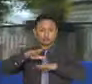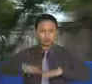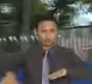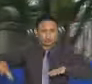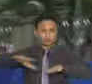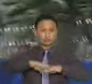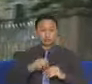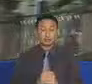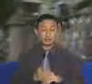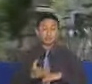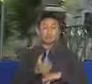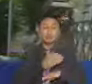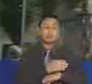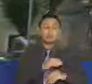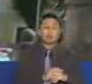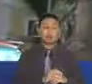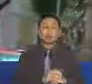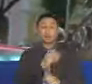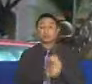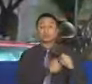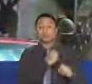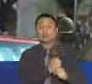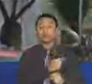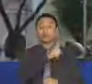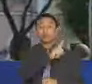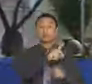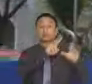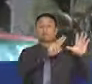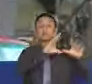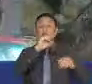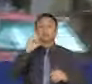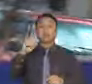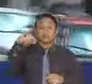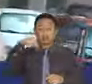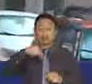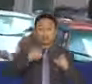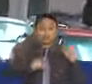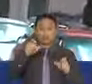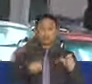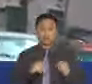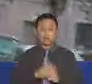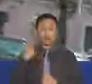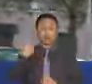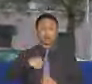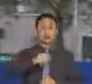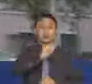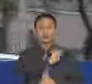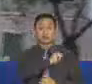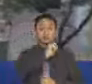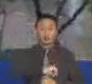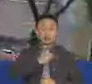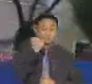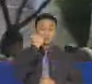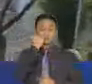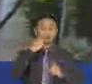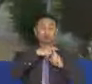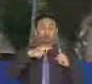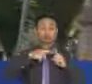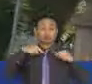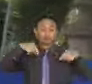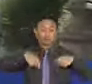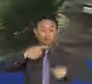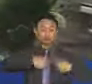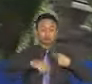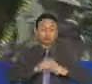para que A mediados del siglo 17 la parroquia de San Marcos estuviera como moradores a españoles y mestizos principalmente comerciantes